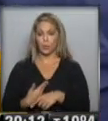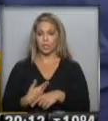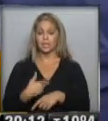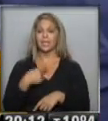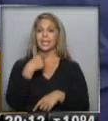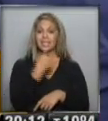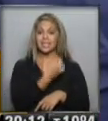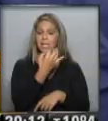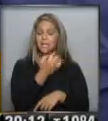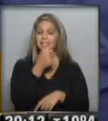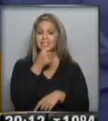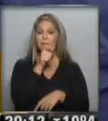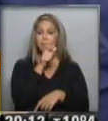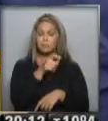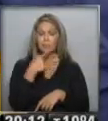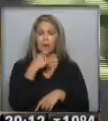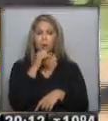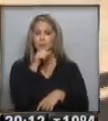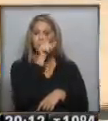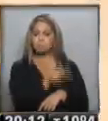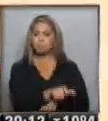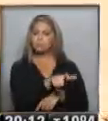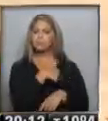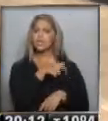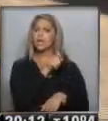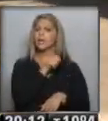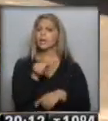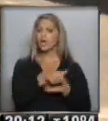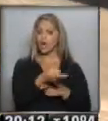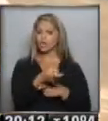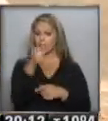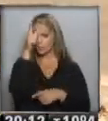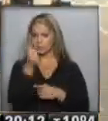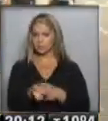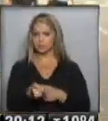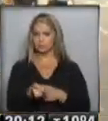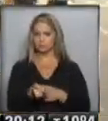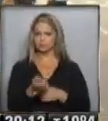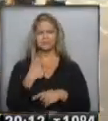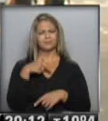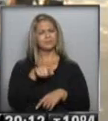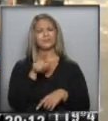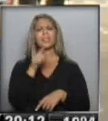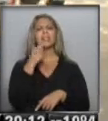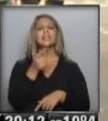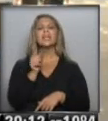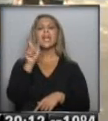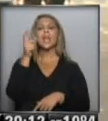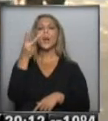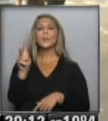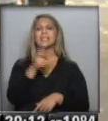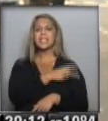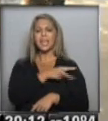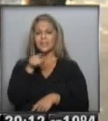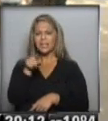quienes se manifestaron el viernes en el Borda y enfrentaron a la Policía Metropolitana. que no venga a cambiar las cosas la vicejefa, que acepte